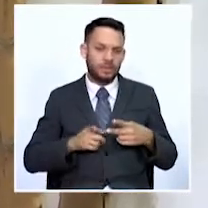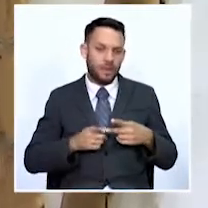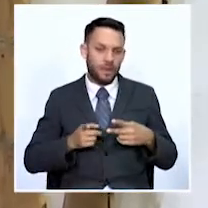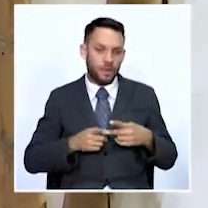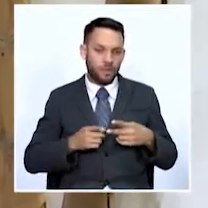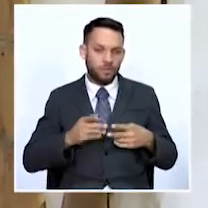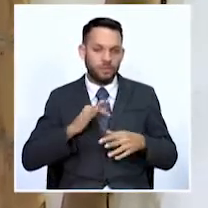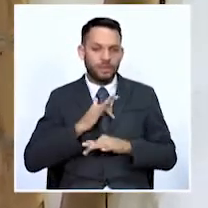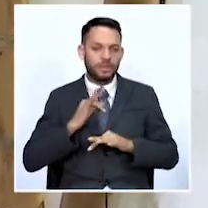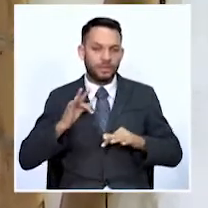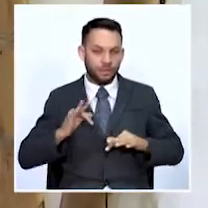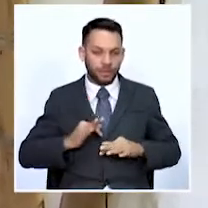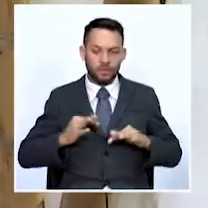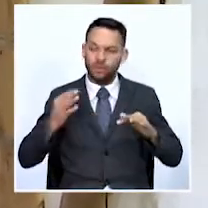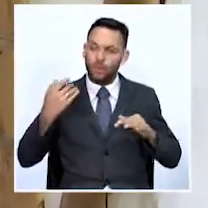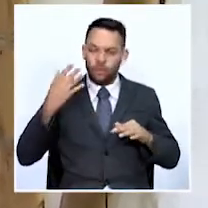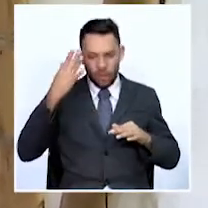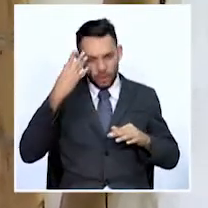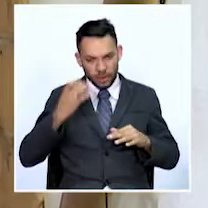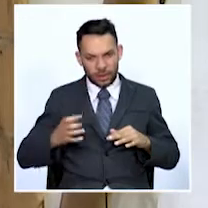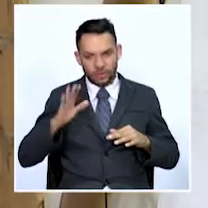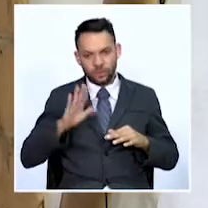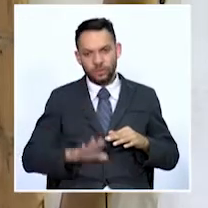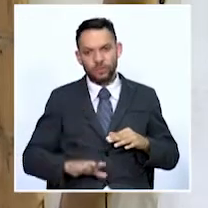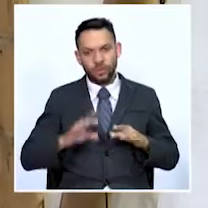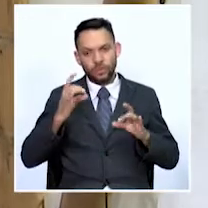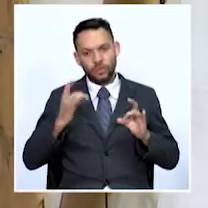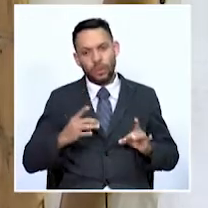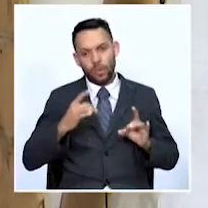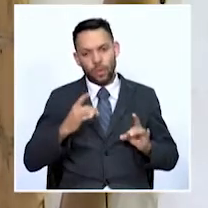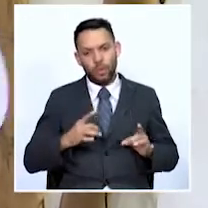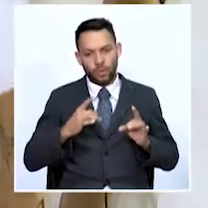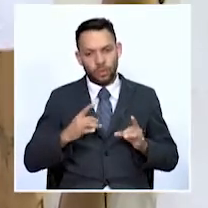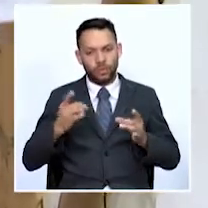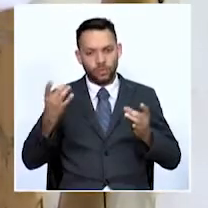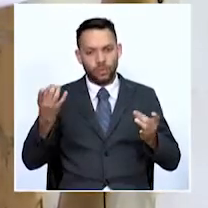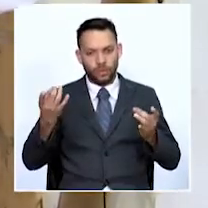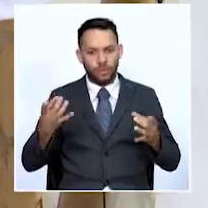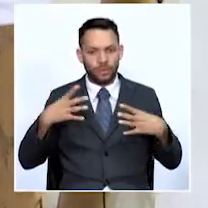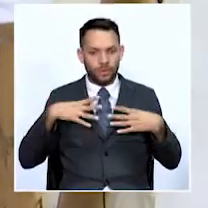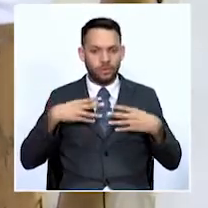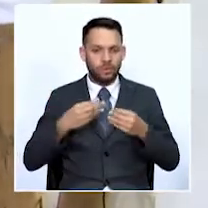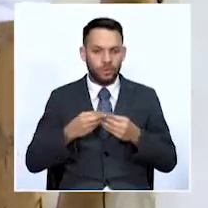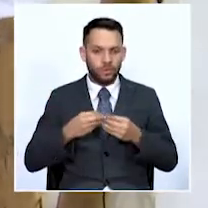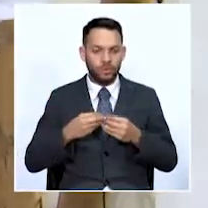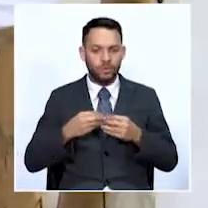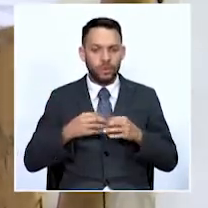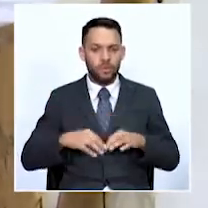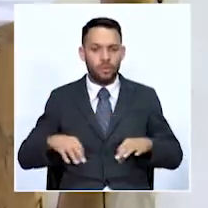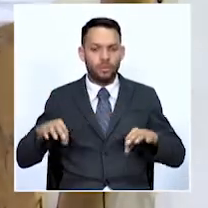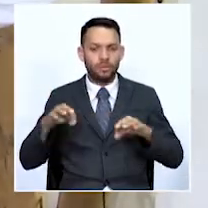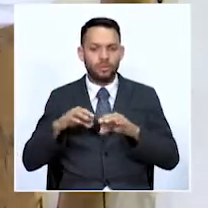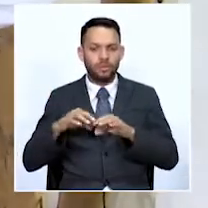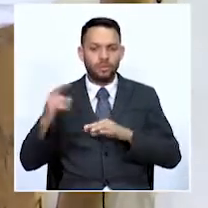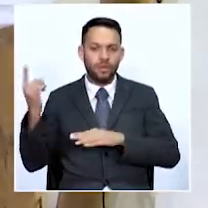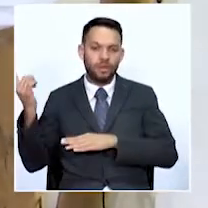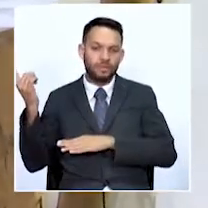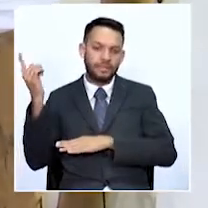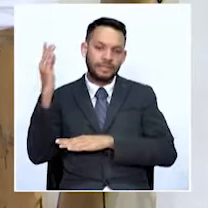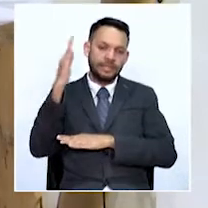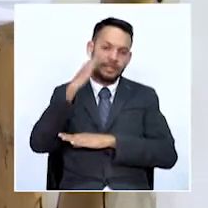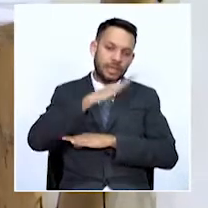en estos casos de dolor crónico, y porque nosotros en el Parque de la Salud tenemos un programa que es el Día del Dolor, o un